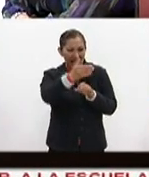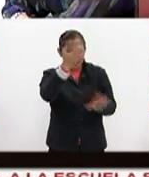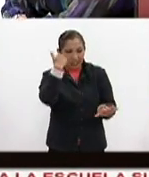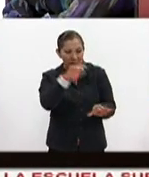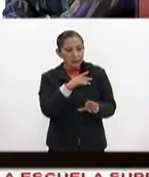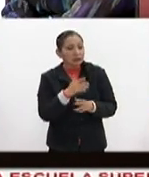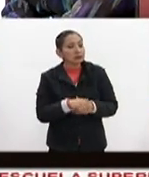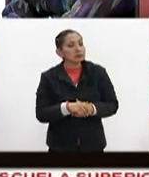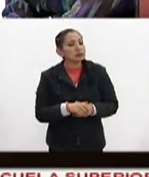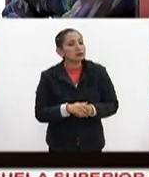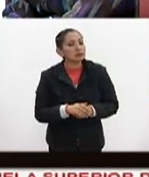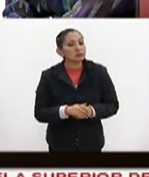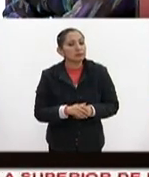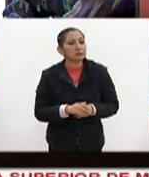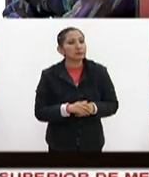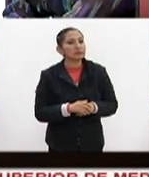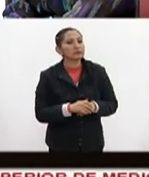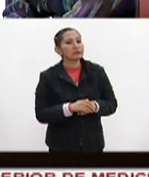días. El